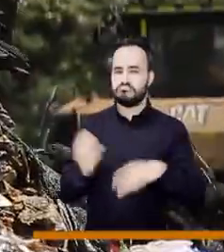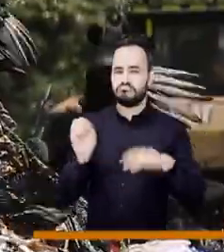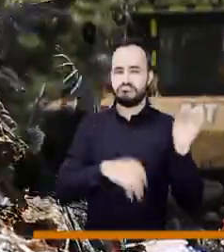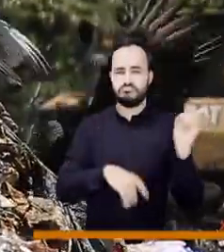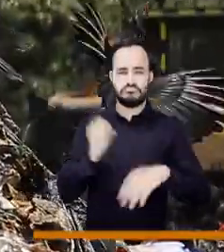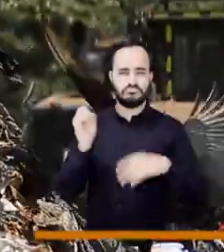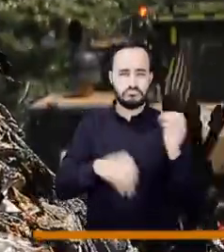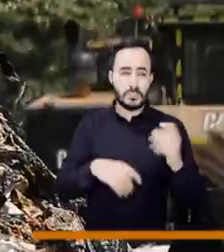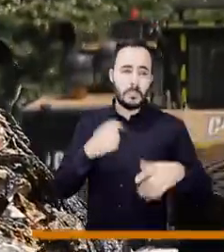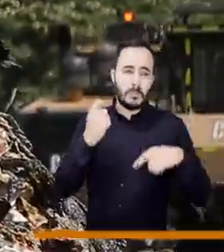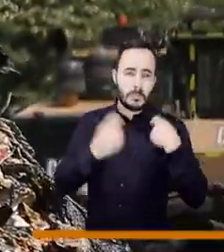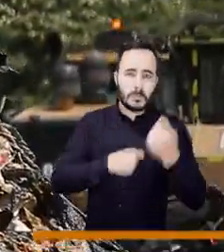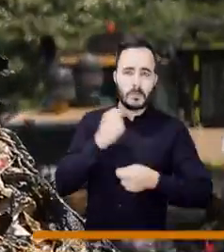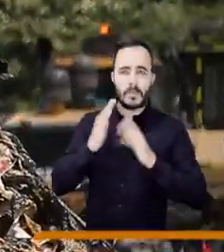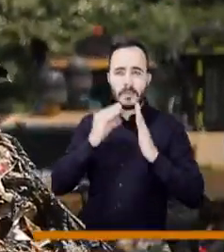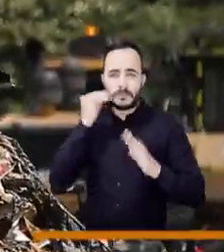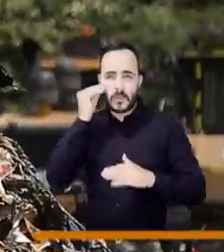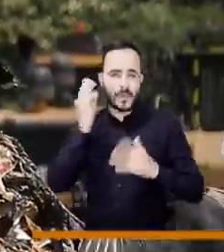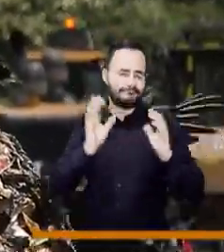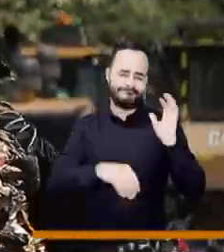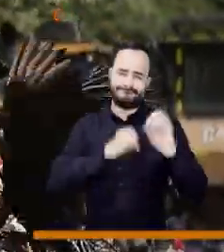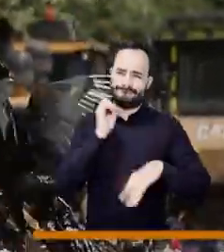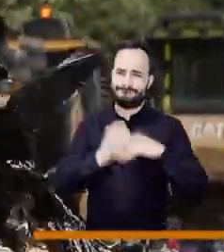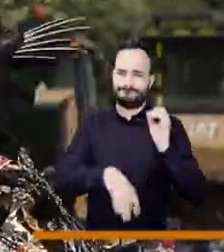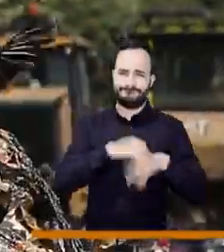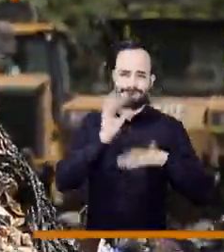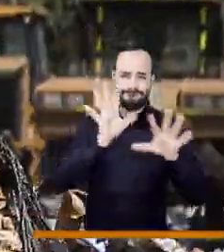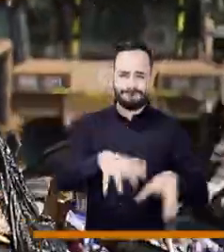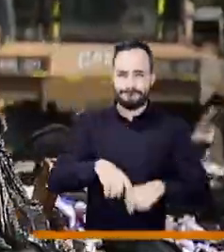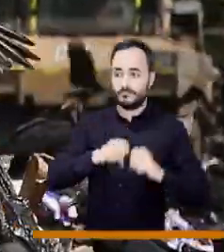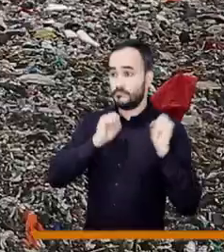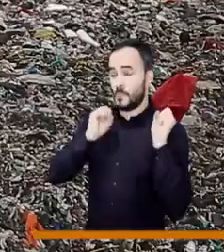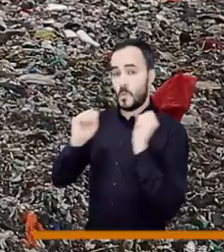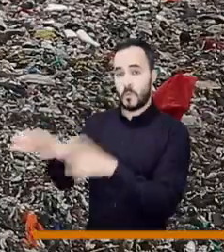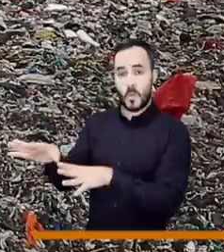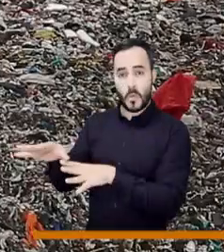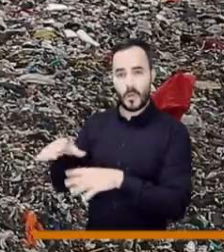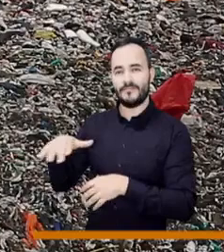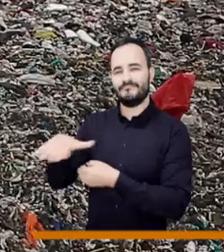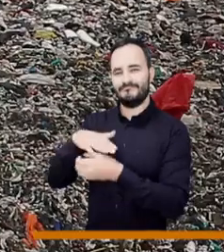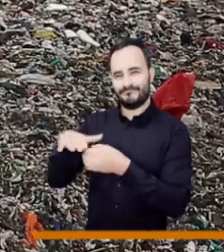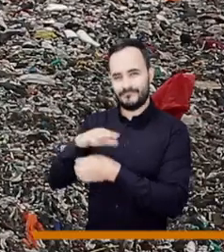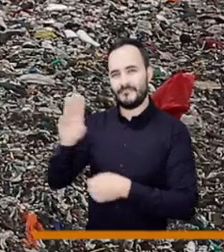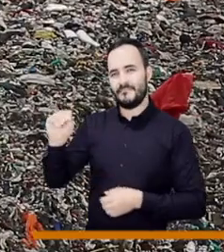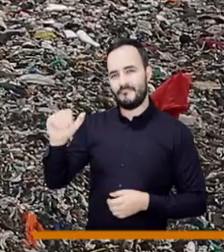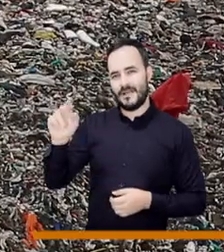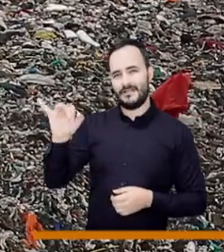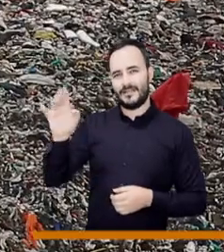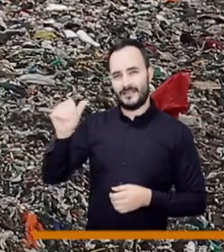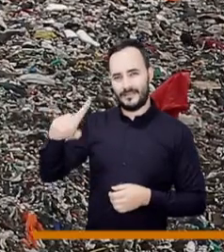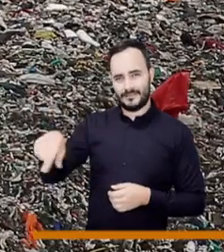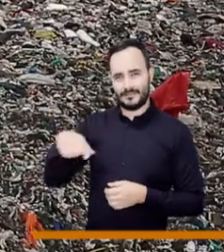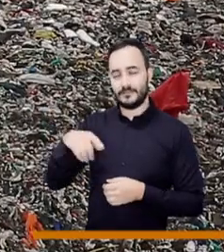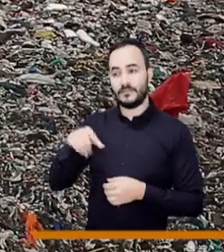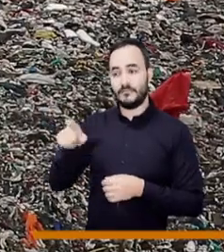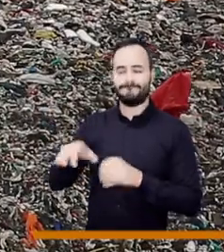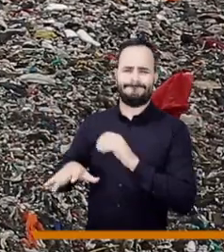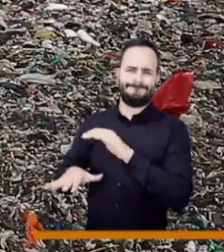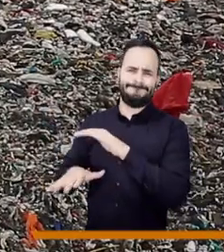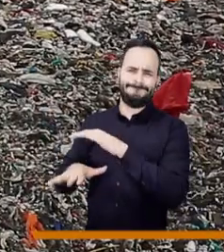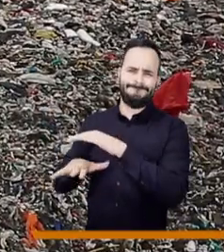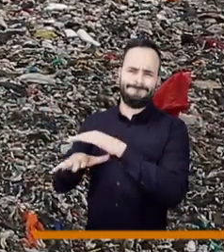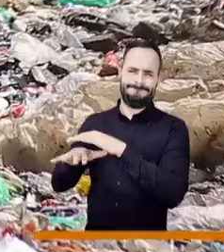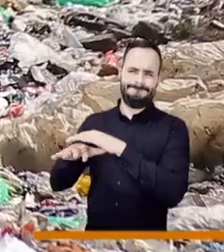ese montón de basura se va de Medellín hacia Don Matías y ese vaso se está llenando, está prácticamente al